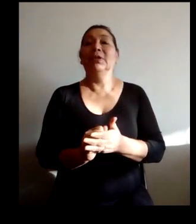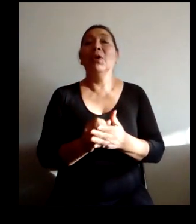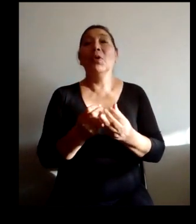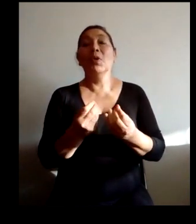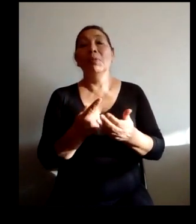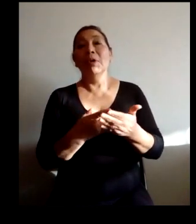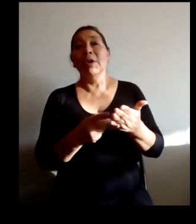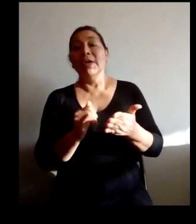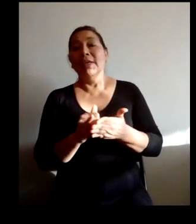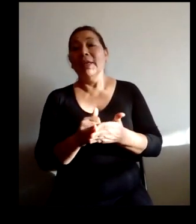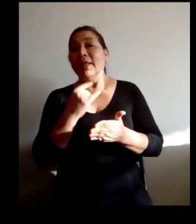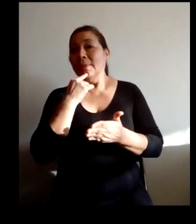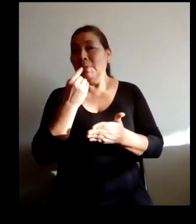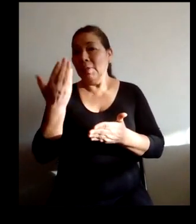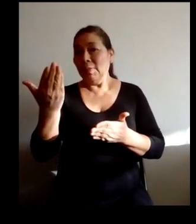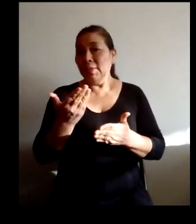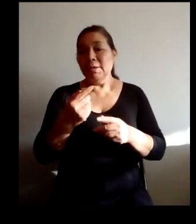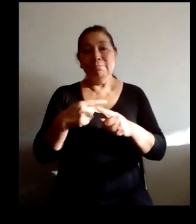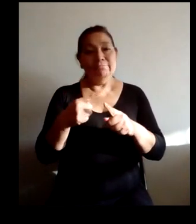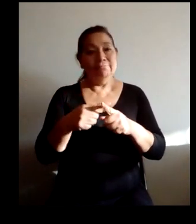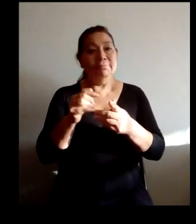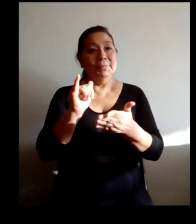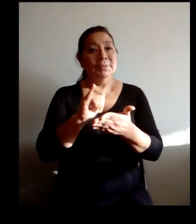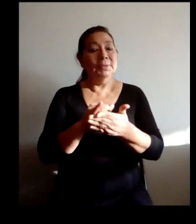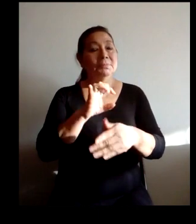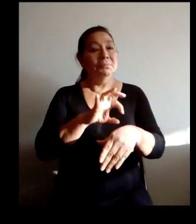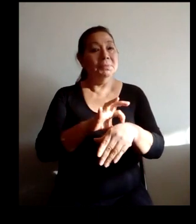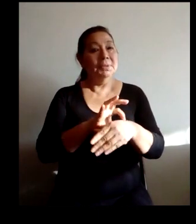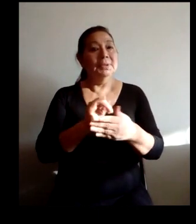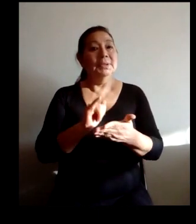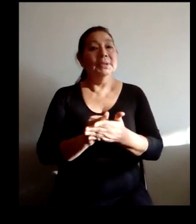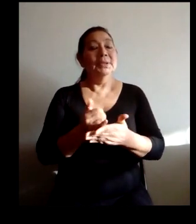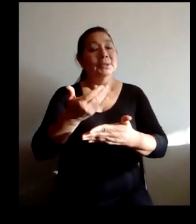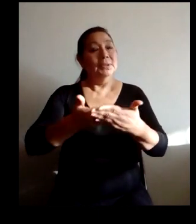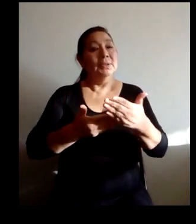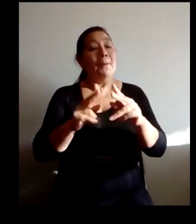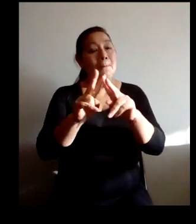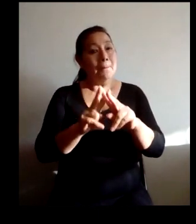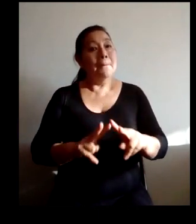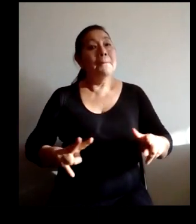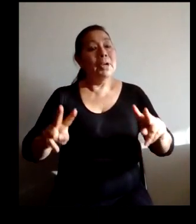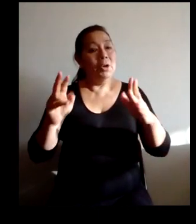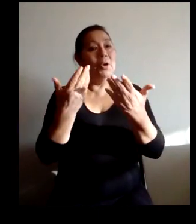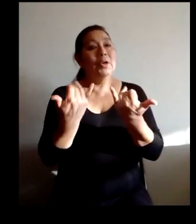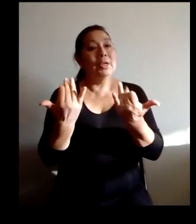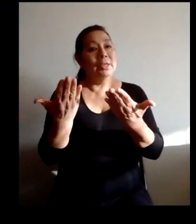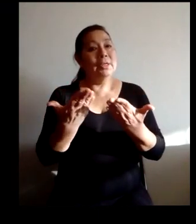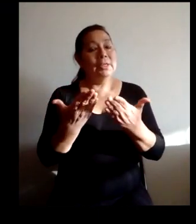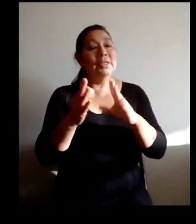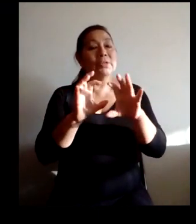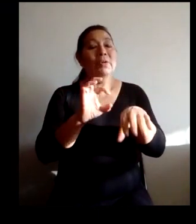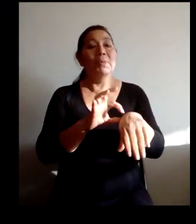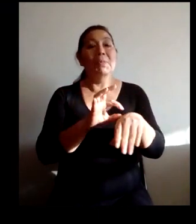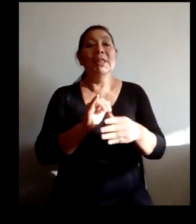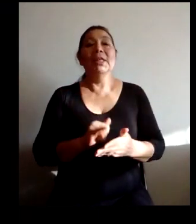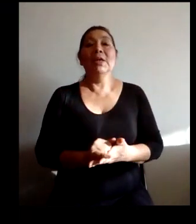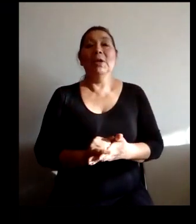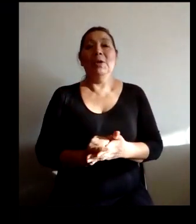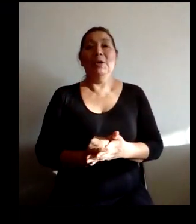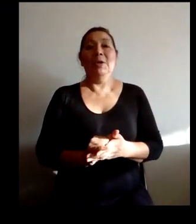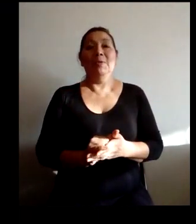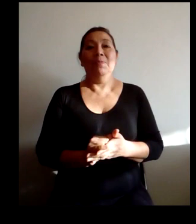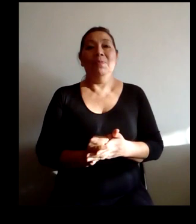ocupacionales. Y como hemos señalado en diversas oportunidades, las fichas médicas ocupacionales no tienen el debido valor probatorio, en este caso, con un certificado